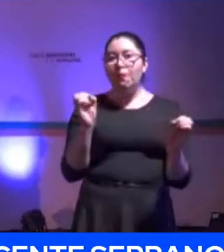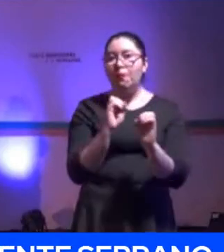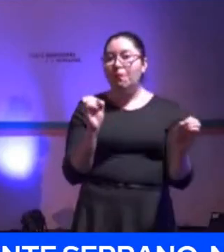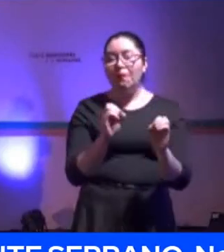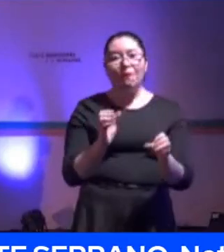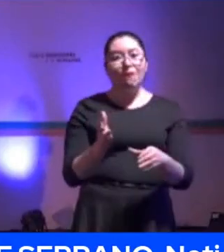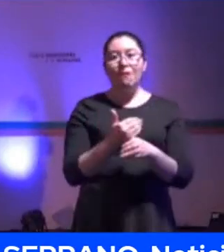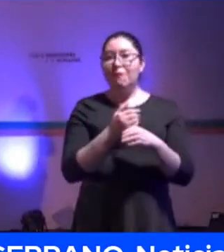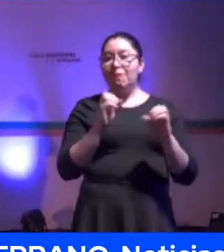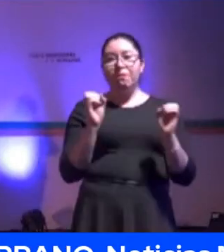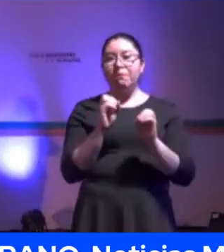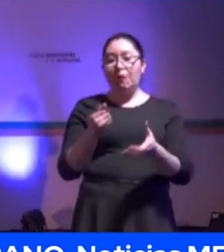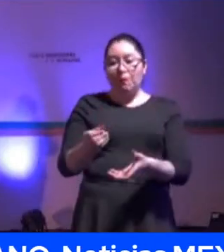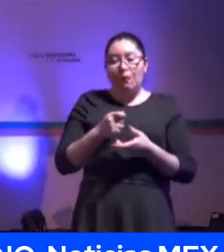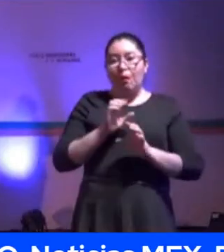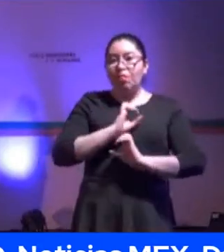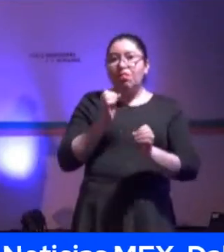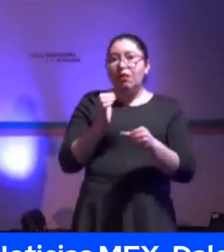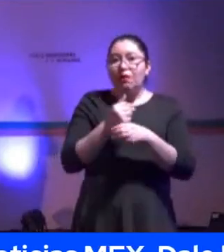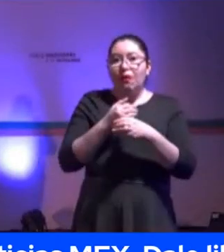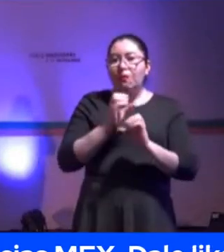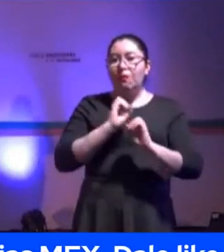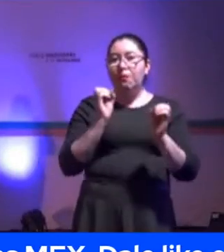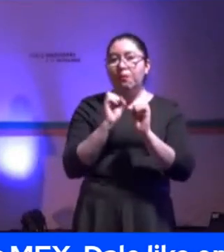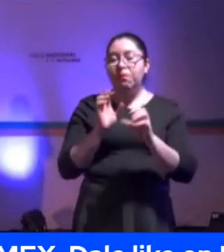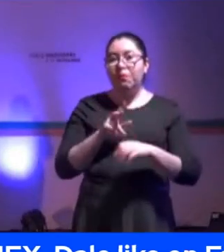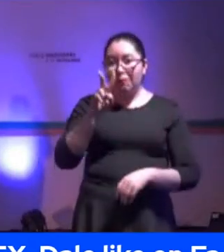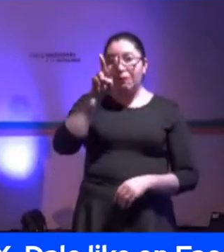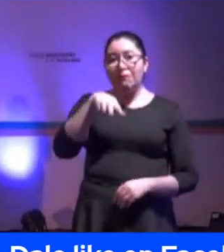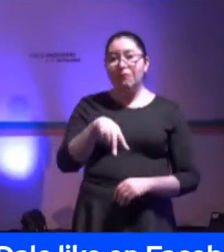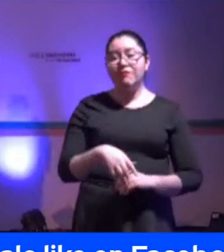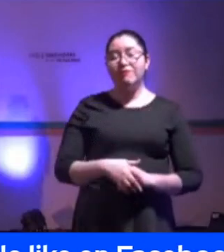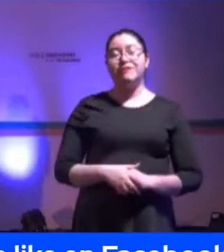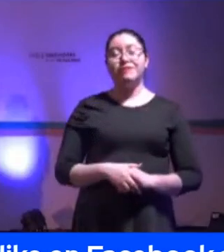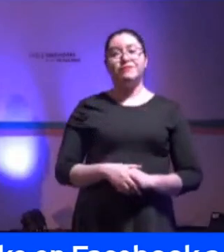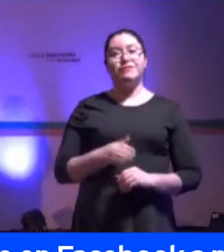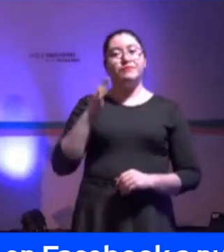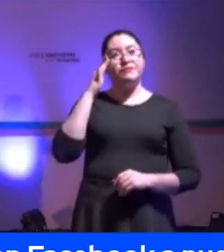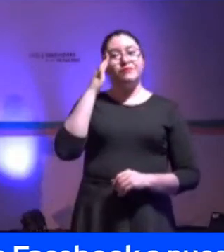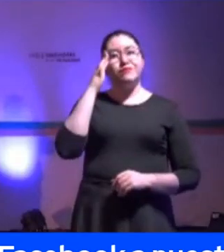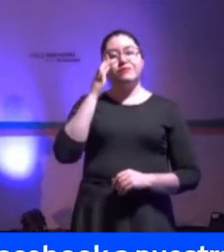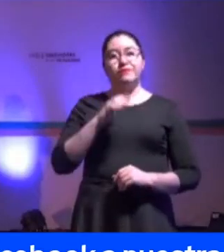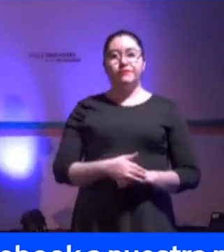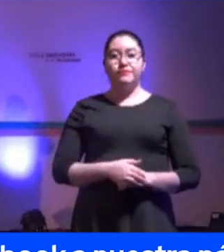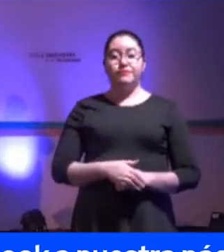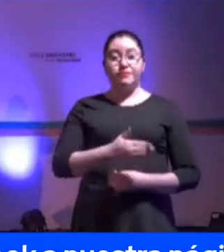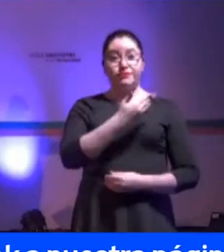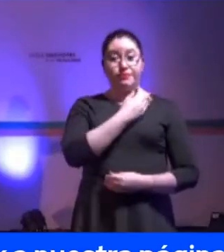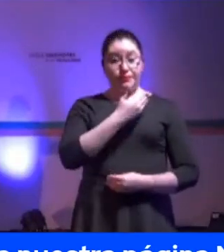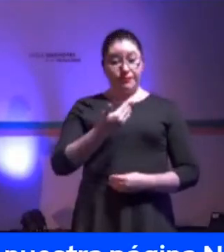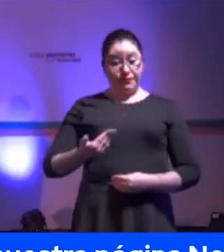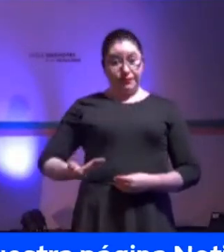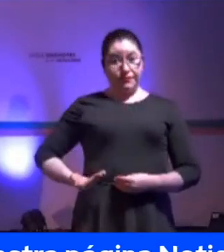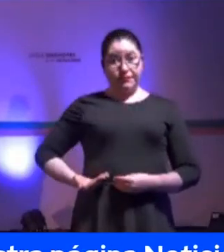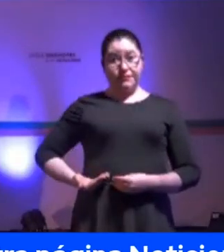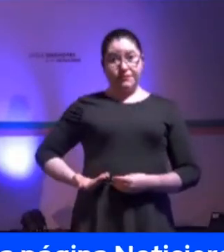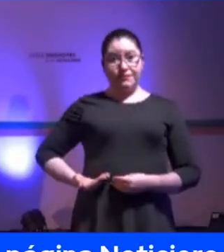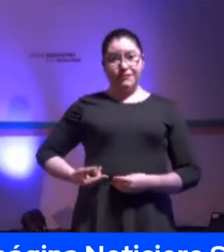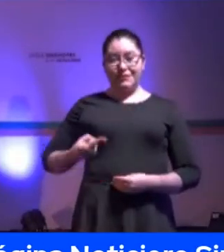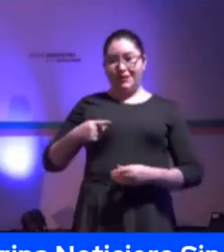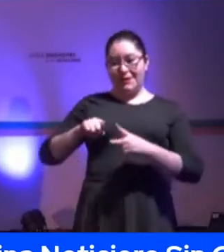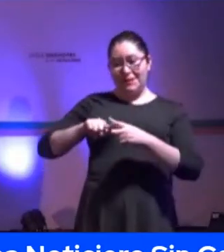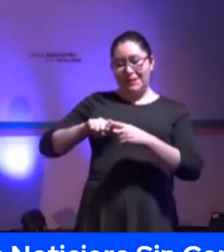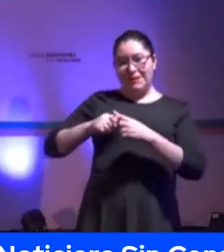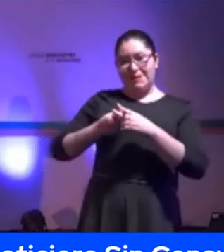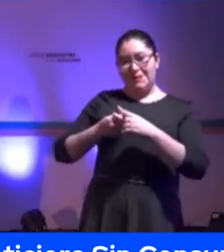Ni café nos dan, es verdad. Y entonces, un mandatario que viene emanado del pueblo